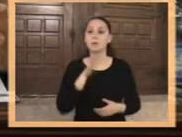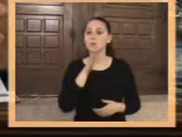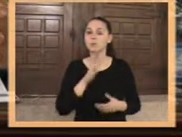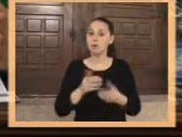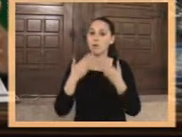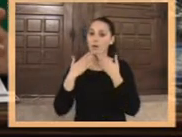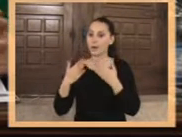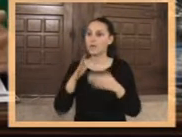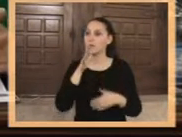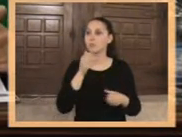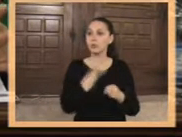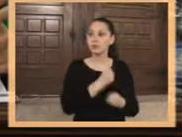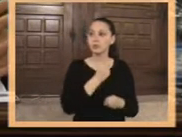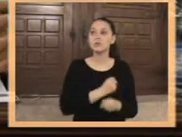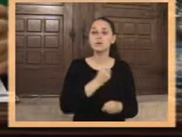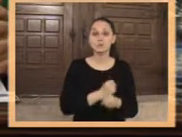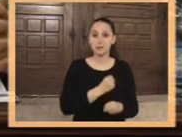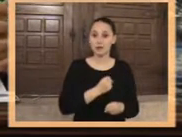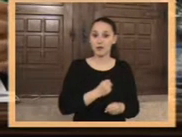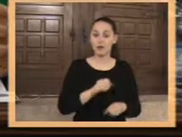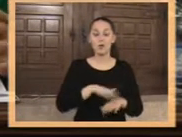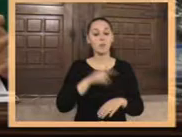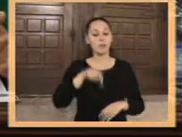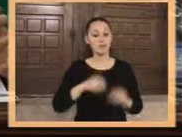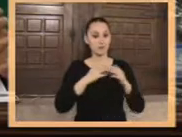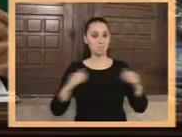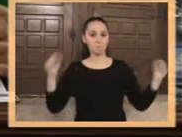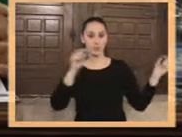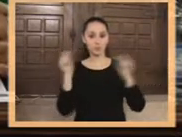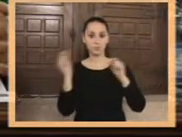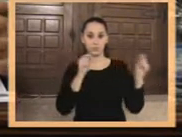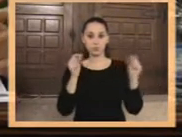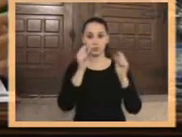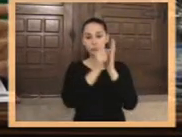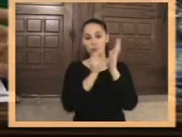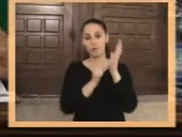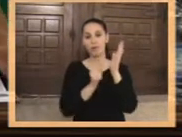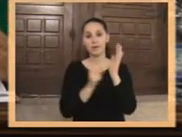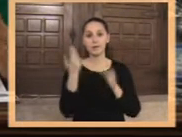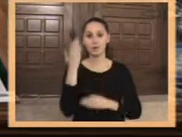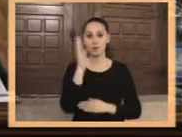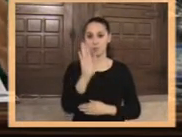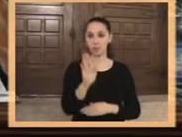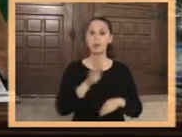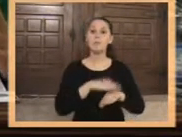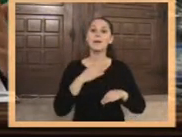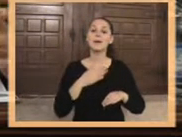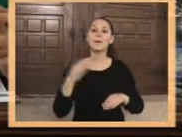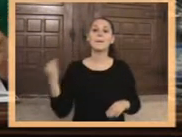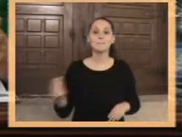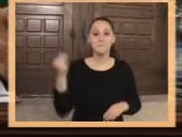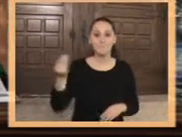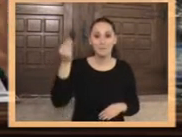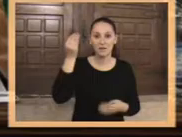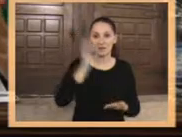su trabajo de mucho tiempo para traer hoy aquí al Pleno una ordenanza que permita mejorar el